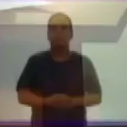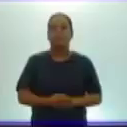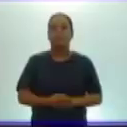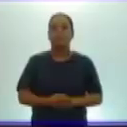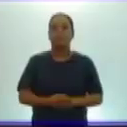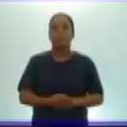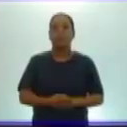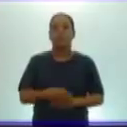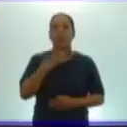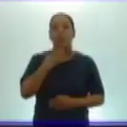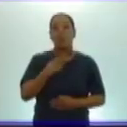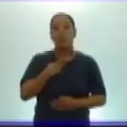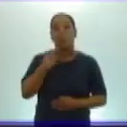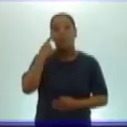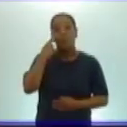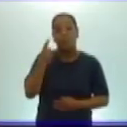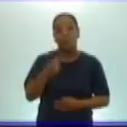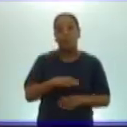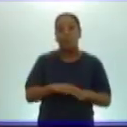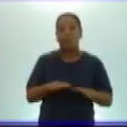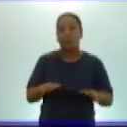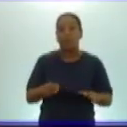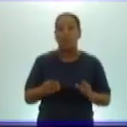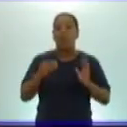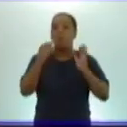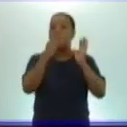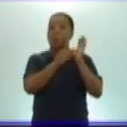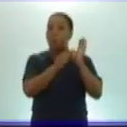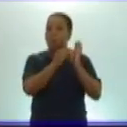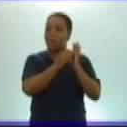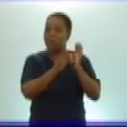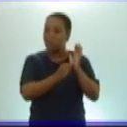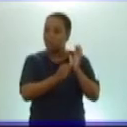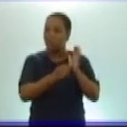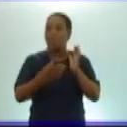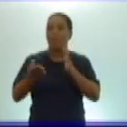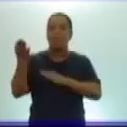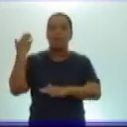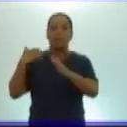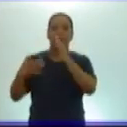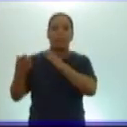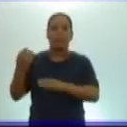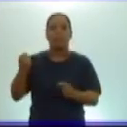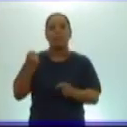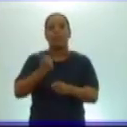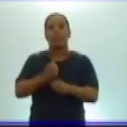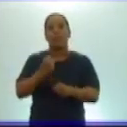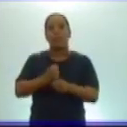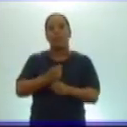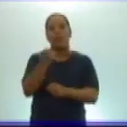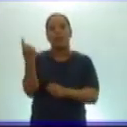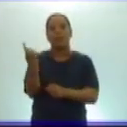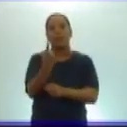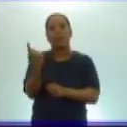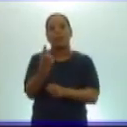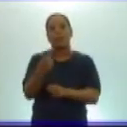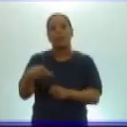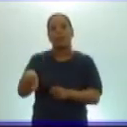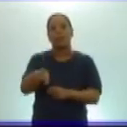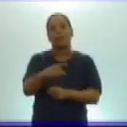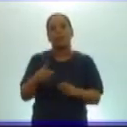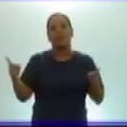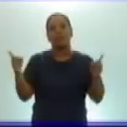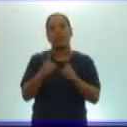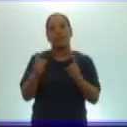Entonces, como bien hemos visto con las operaciones anteriores, les voy a proponer que de trabajo independiente ustedes también resuman